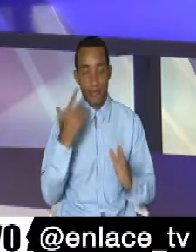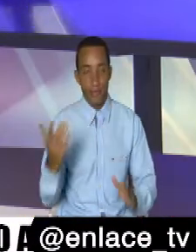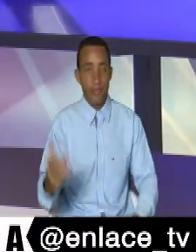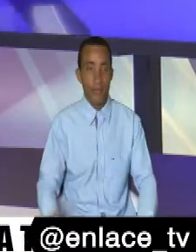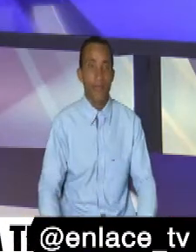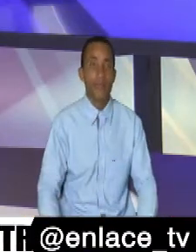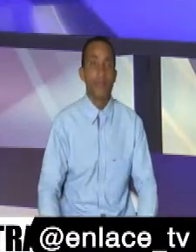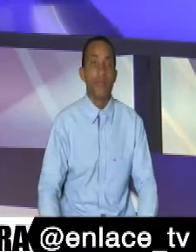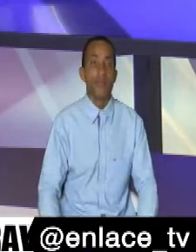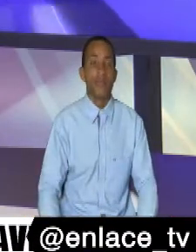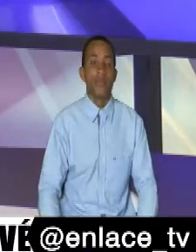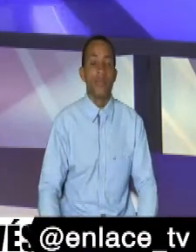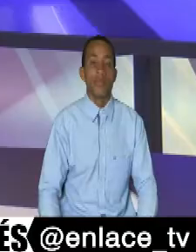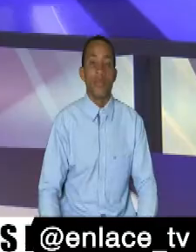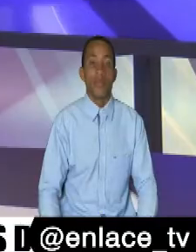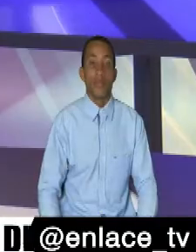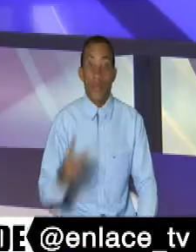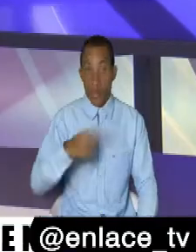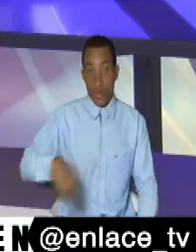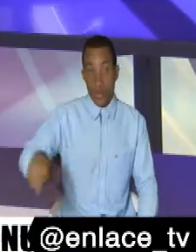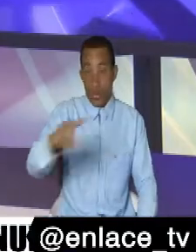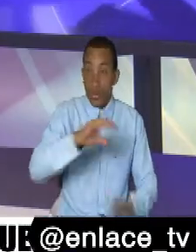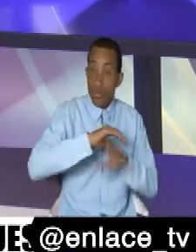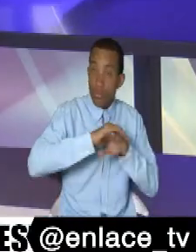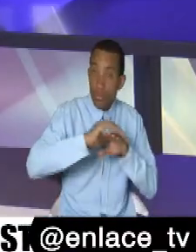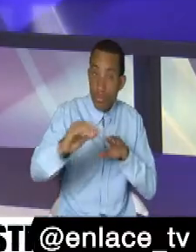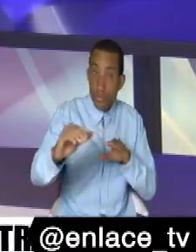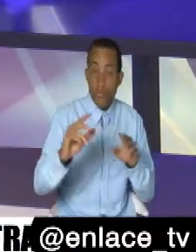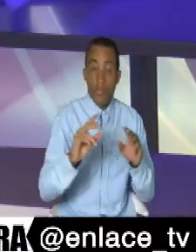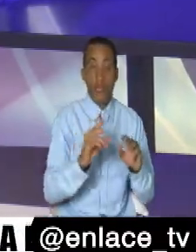Los invitamos a visitar nuestra página